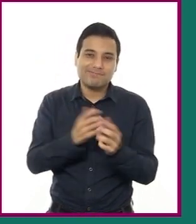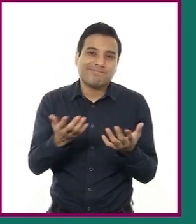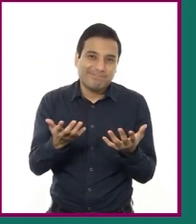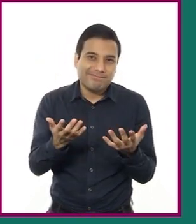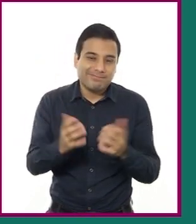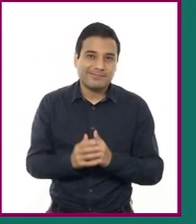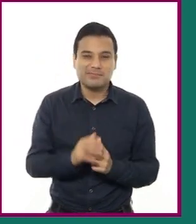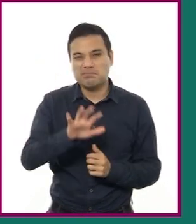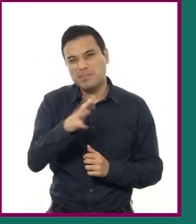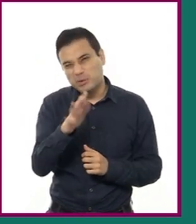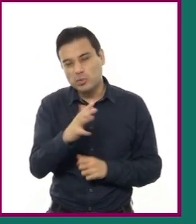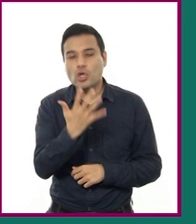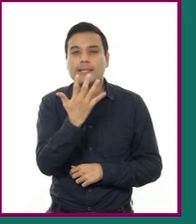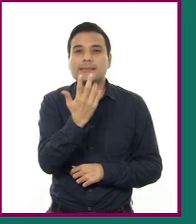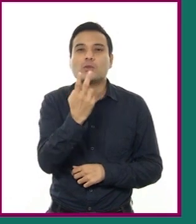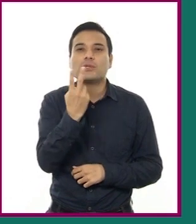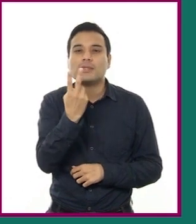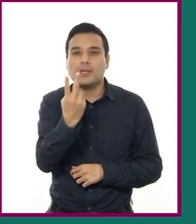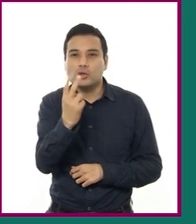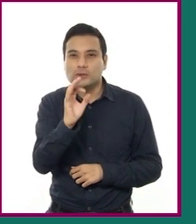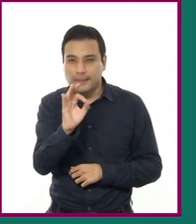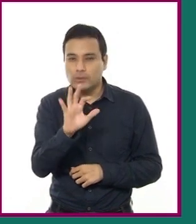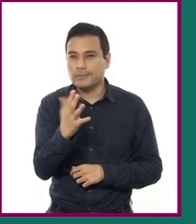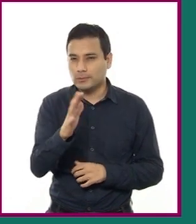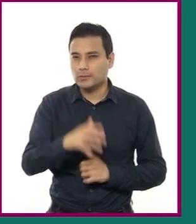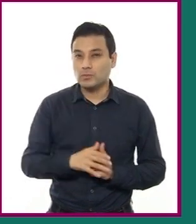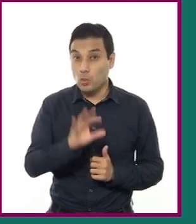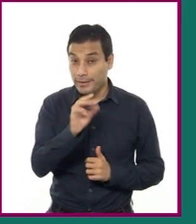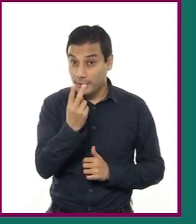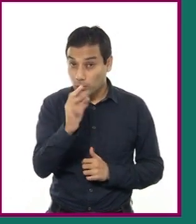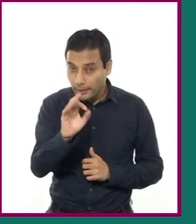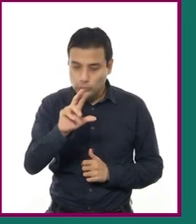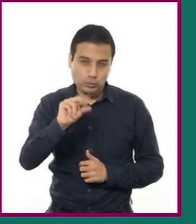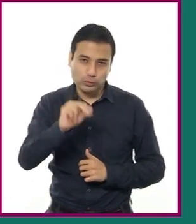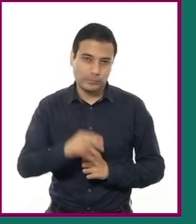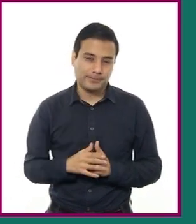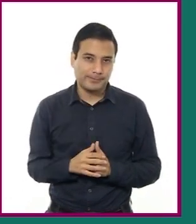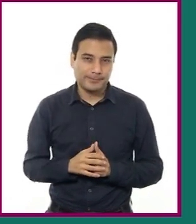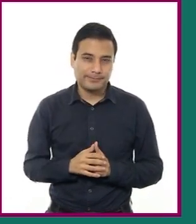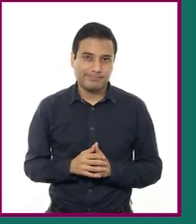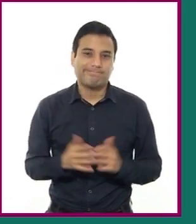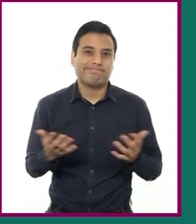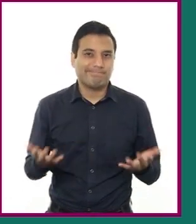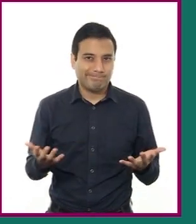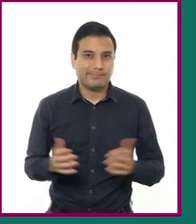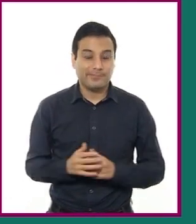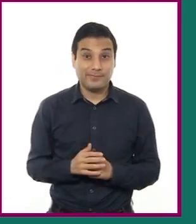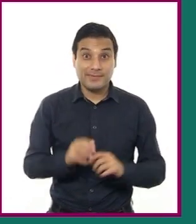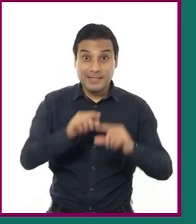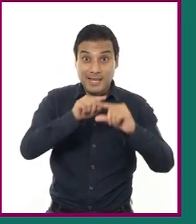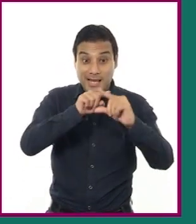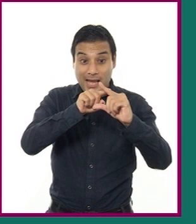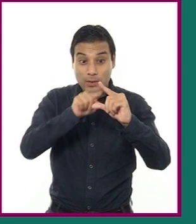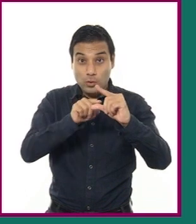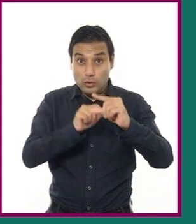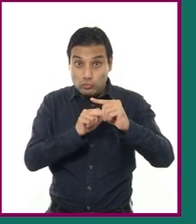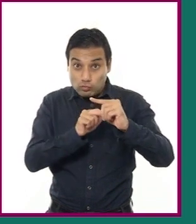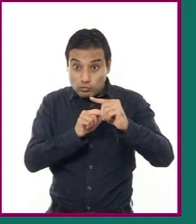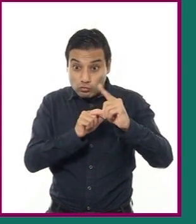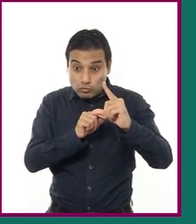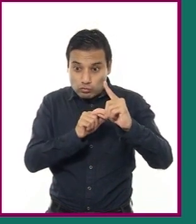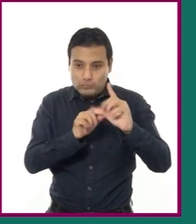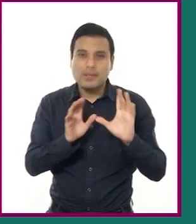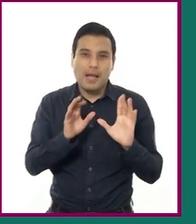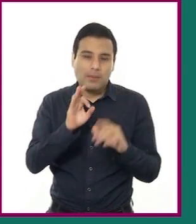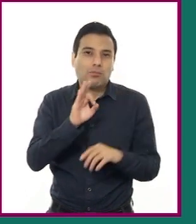de 52 grados y no de 42. Es por esta razón que al tener un ángulo mayor, lo vemos siempre por